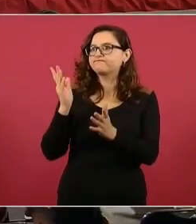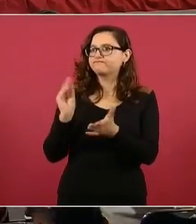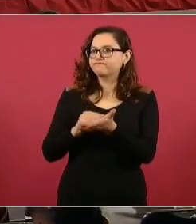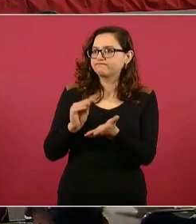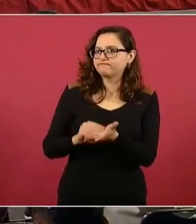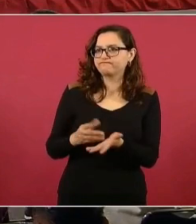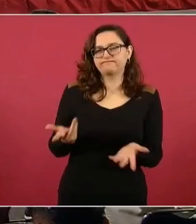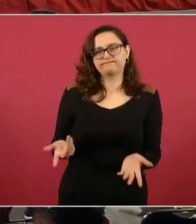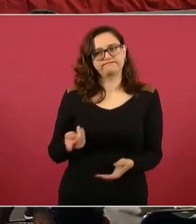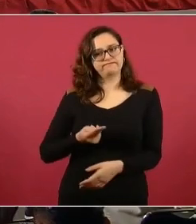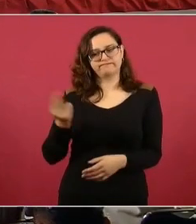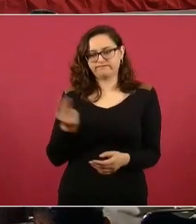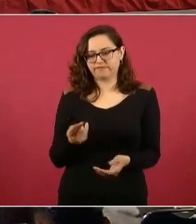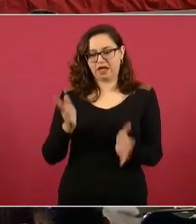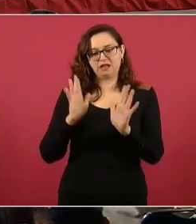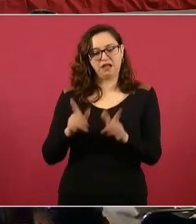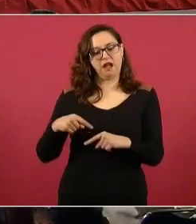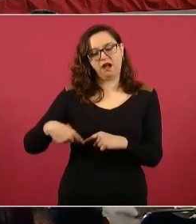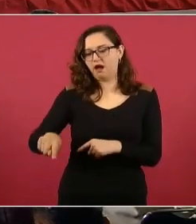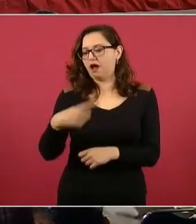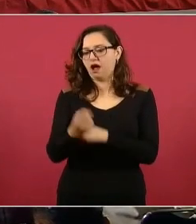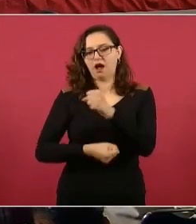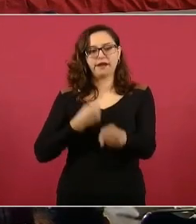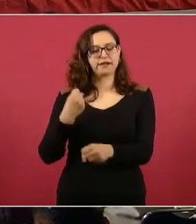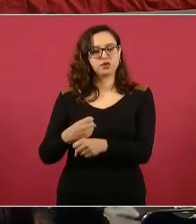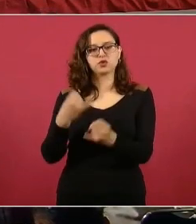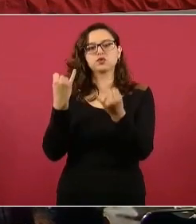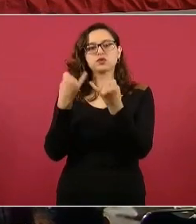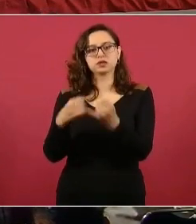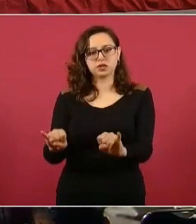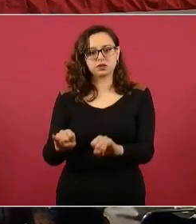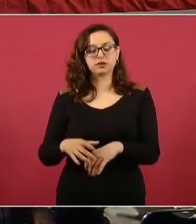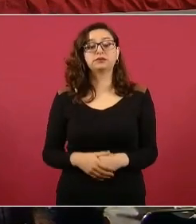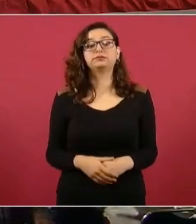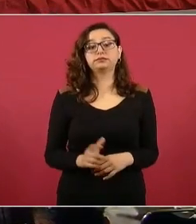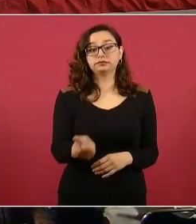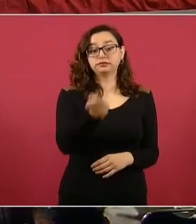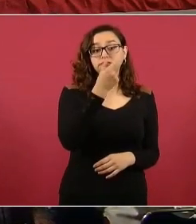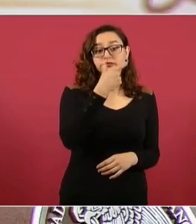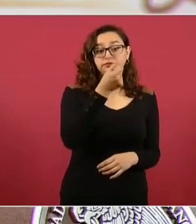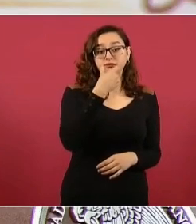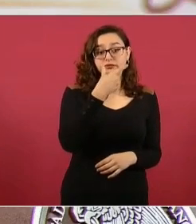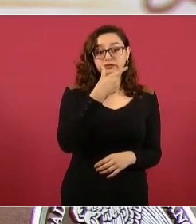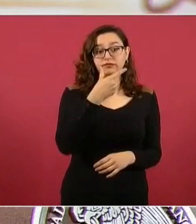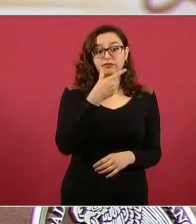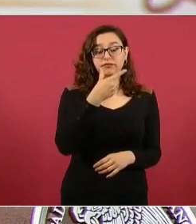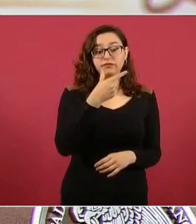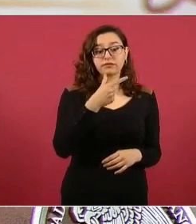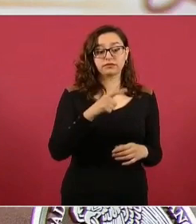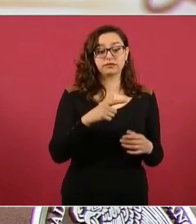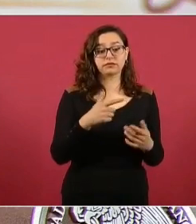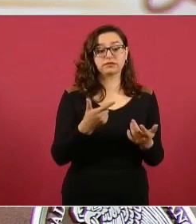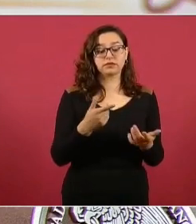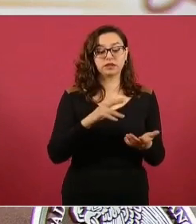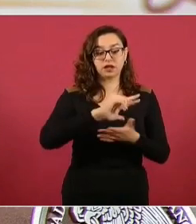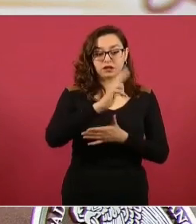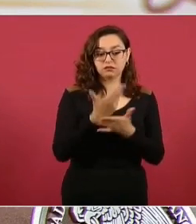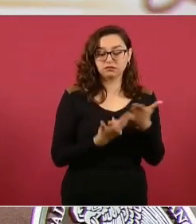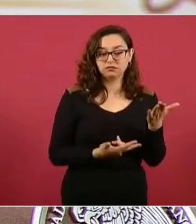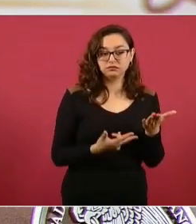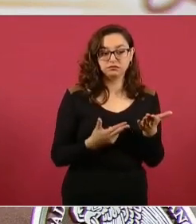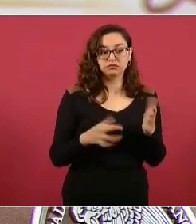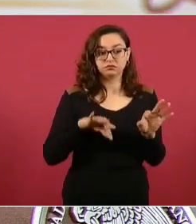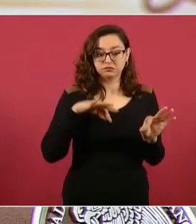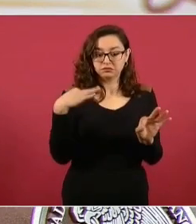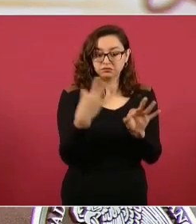bueno respecto al abasto de de recetas tenemos un 50 92 por ciento y